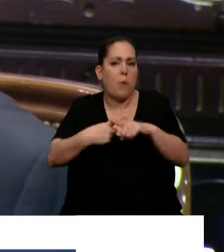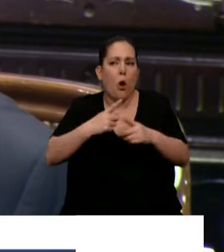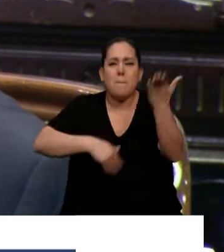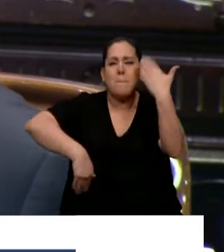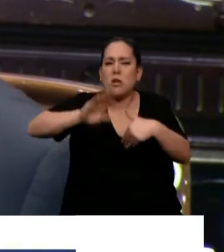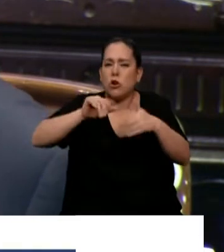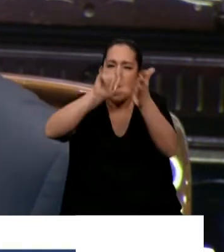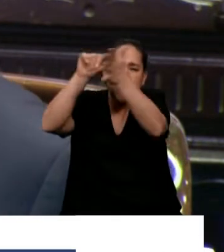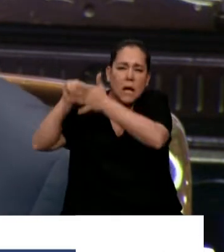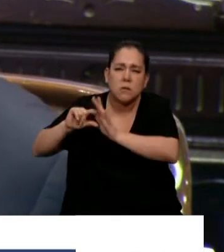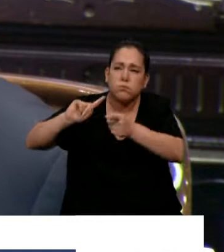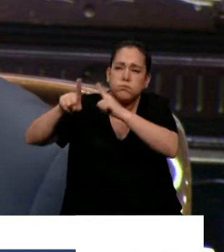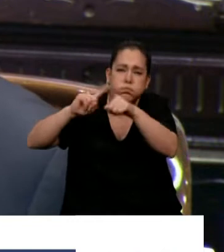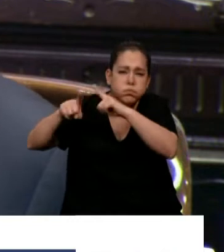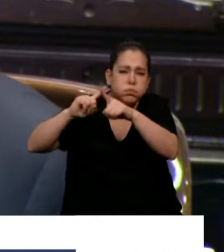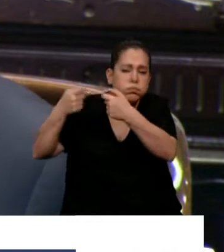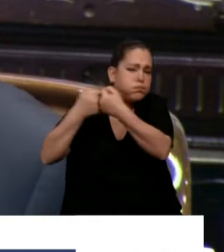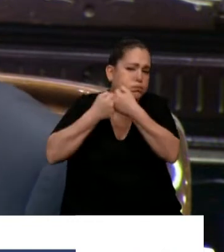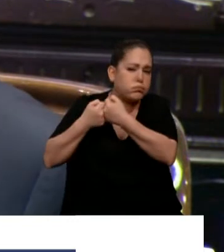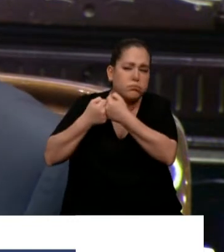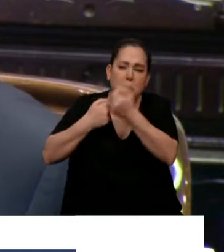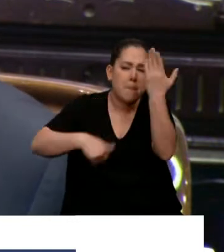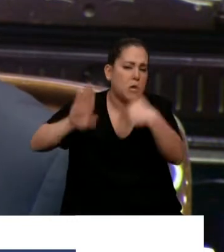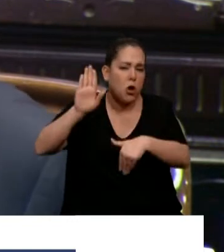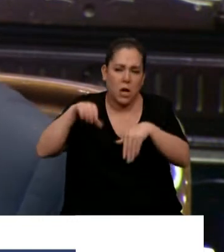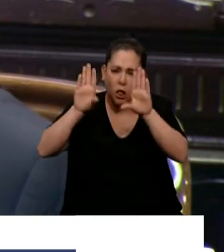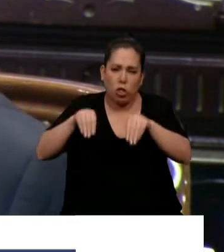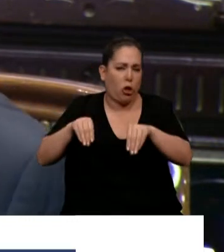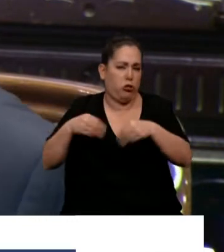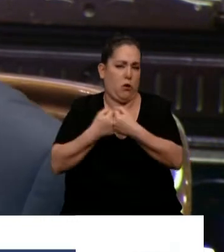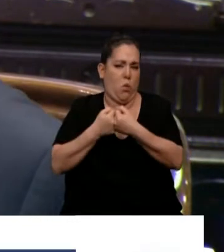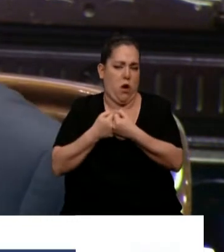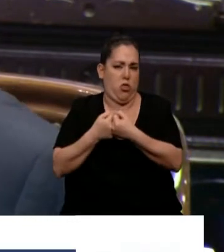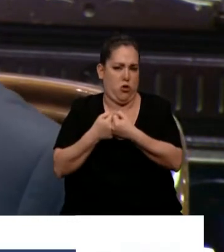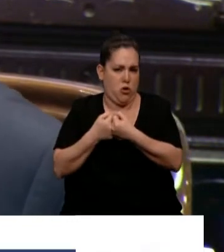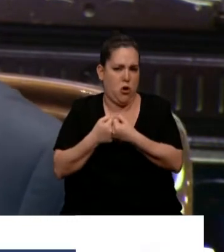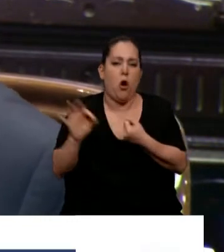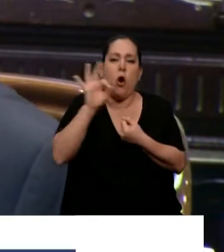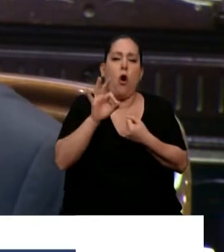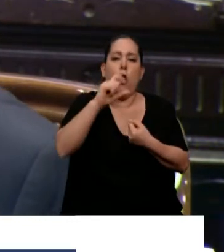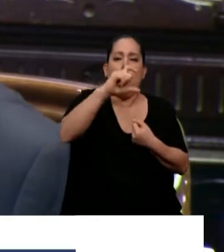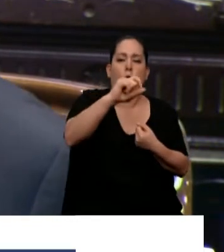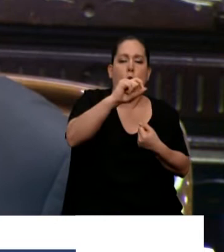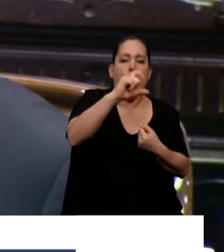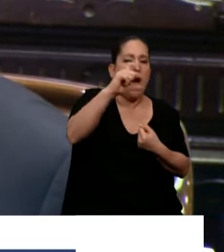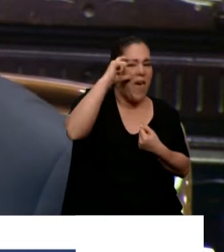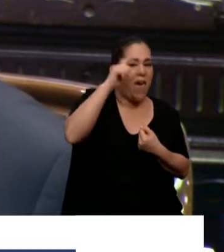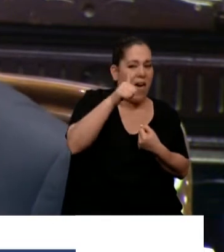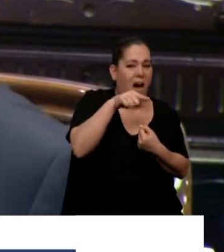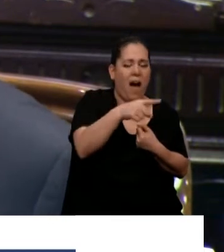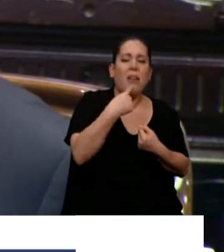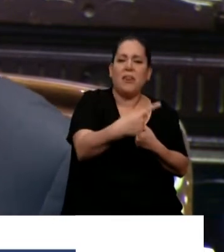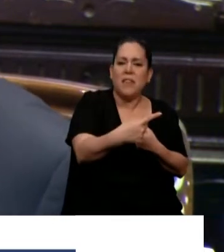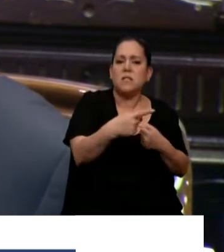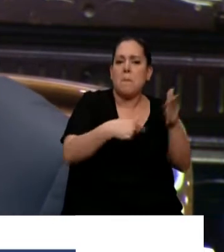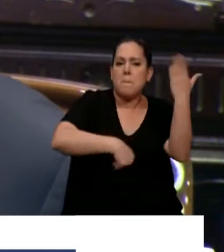de todos los países integrantes. El Estatuto del Consejo Permanente de la OEA, que distingue claramente las situaciones que se